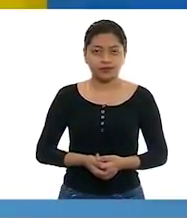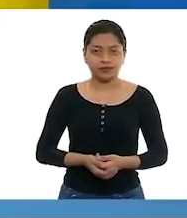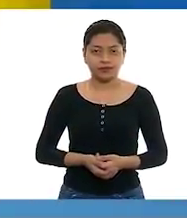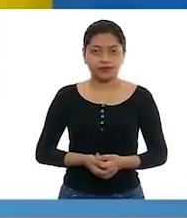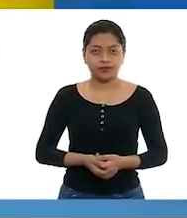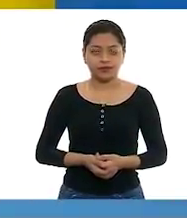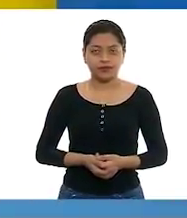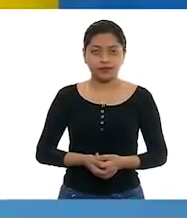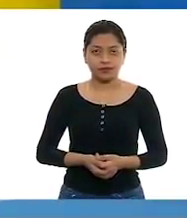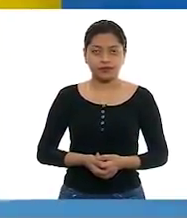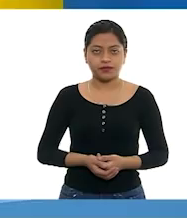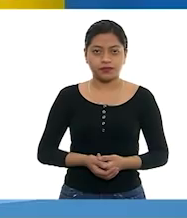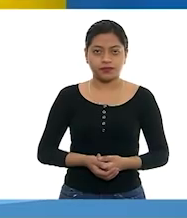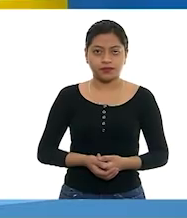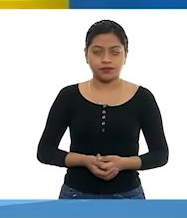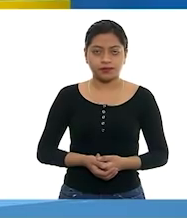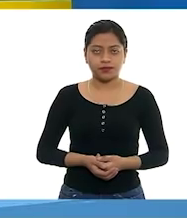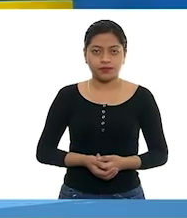Fíjense bien.